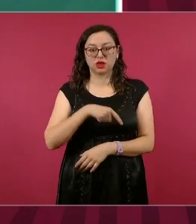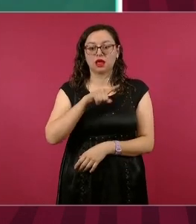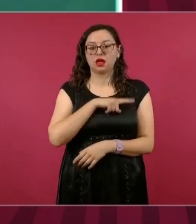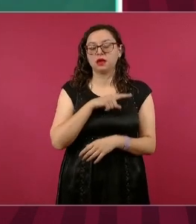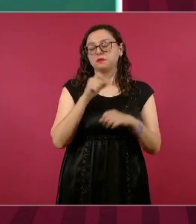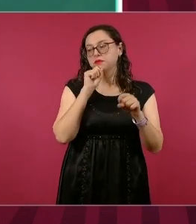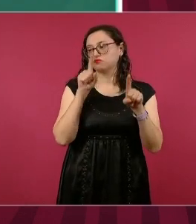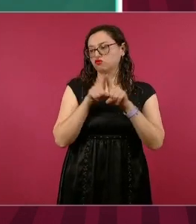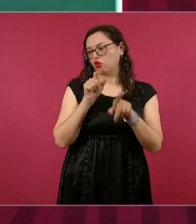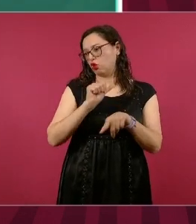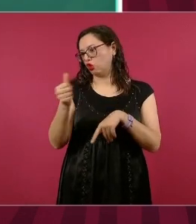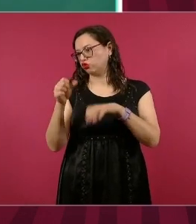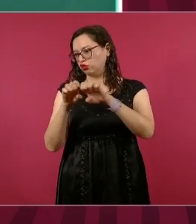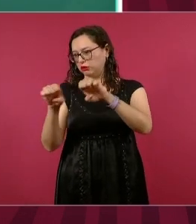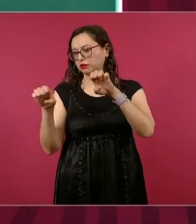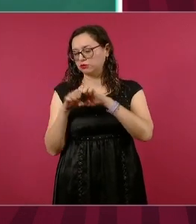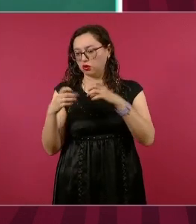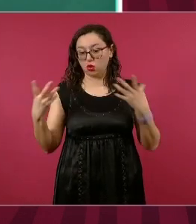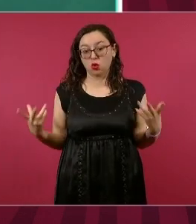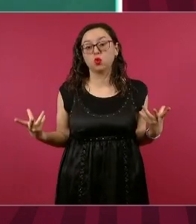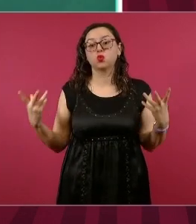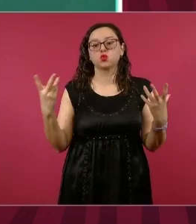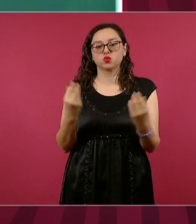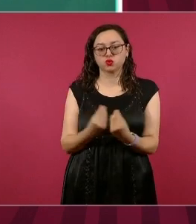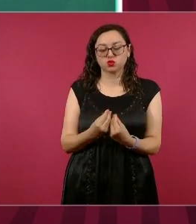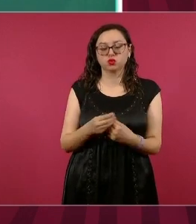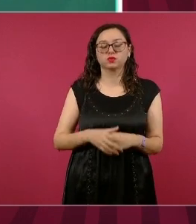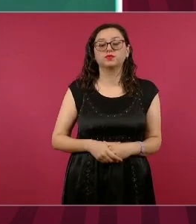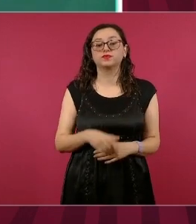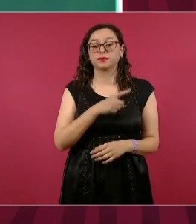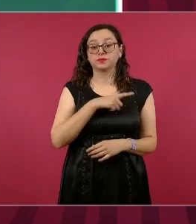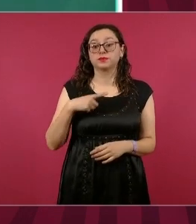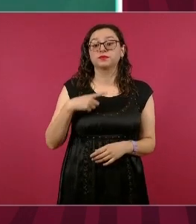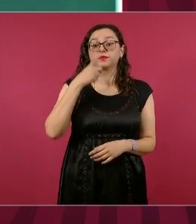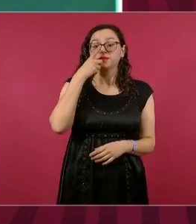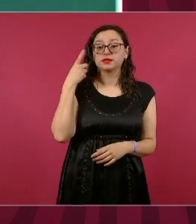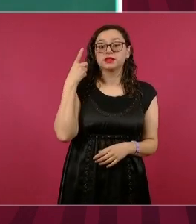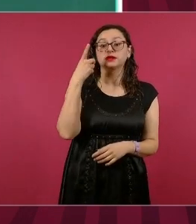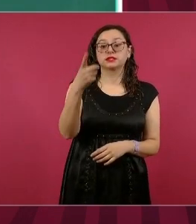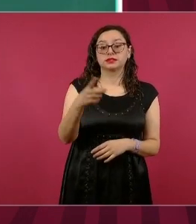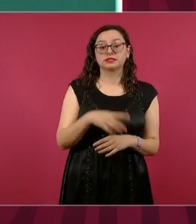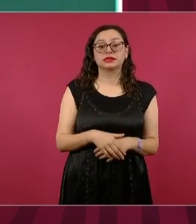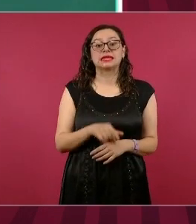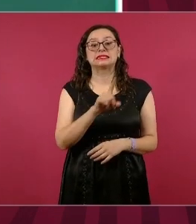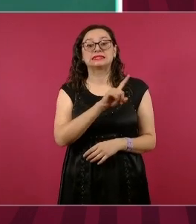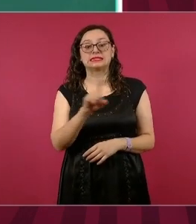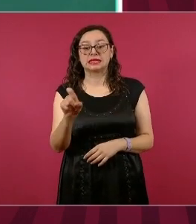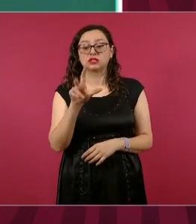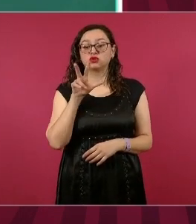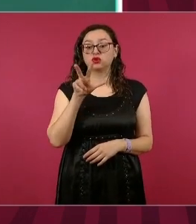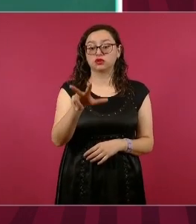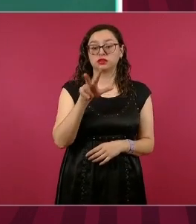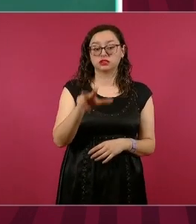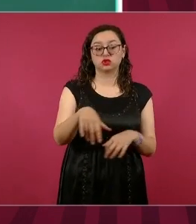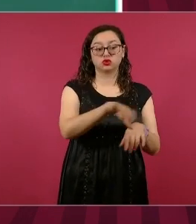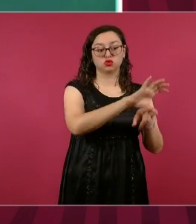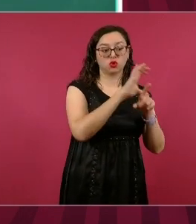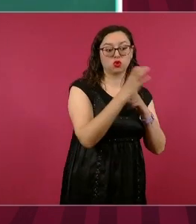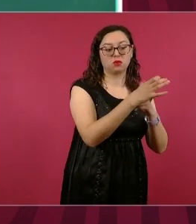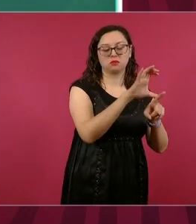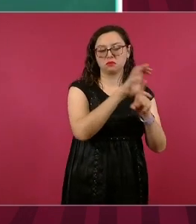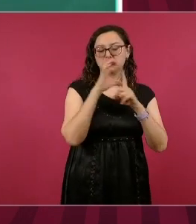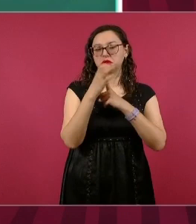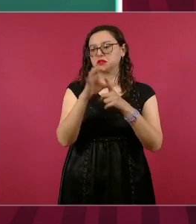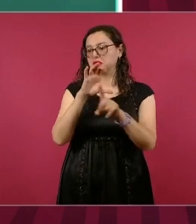Nos complace compartirles que en el caso de Colima hemos instalado ya los 118 comités de salud en